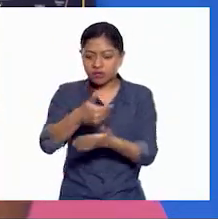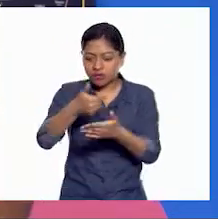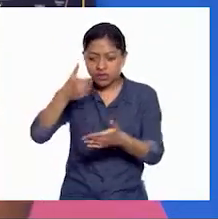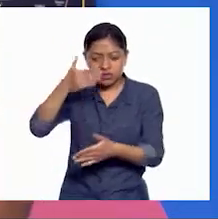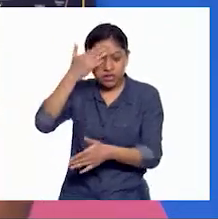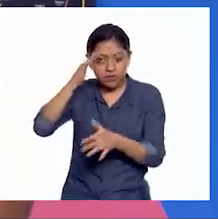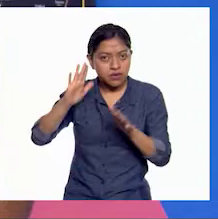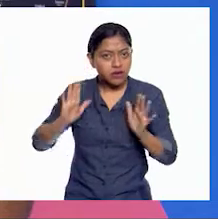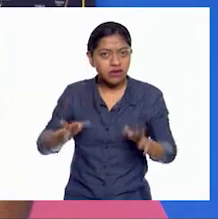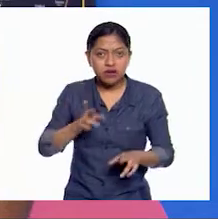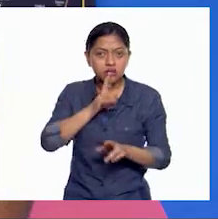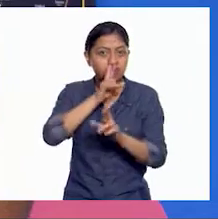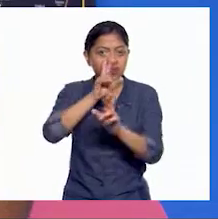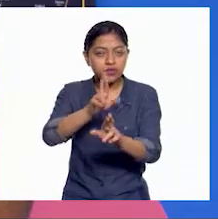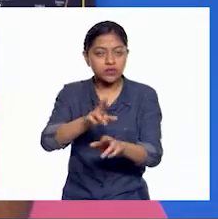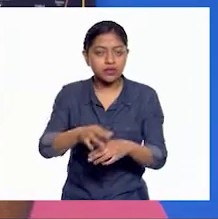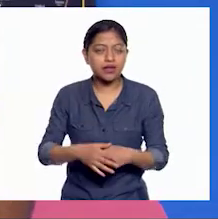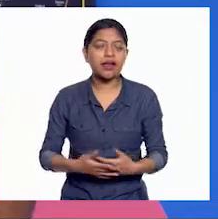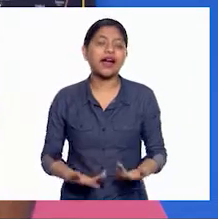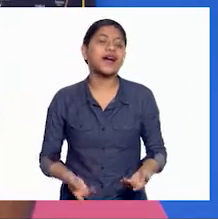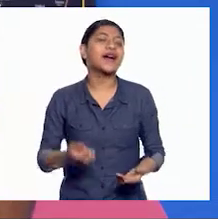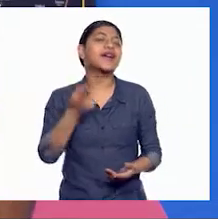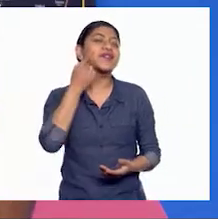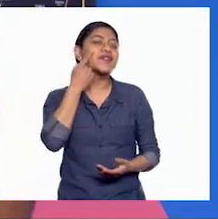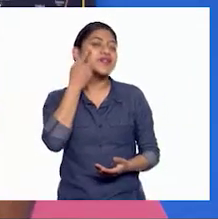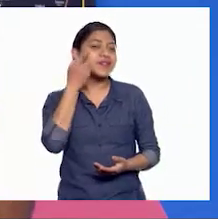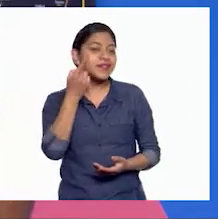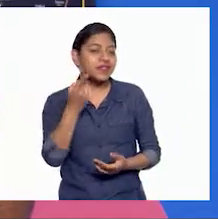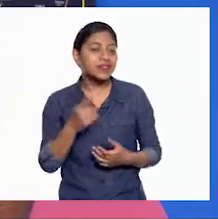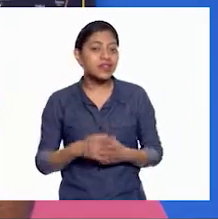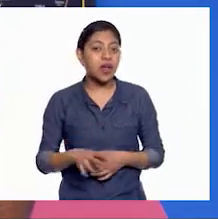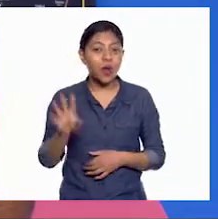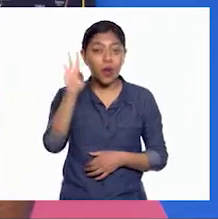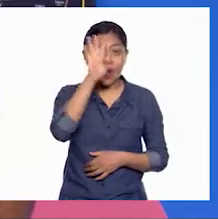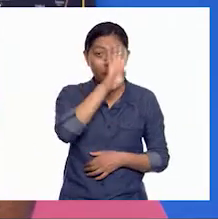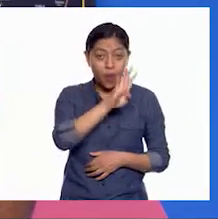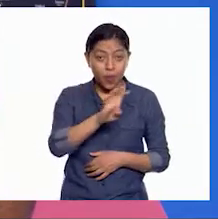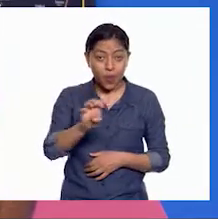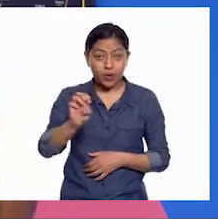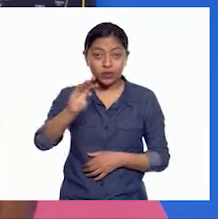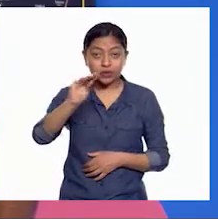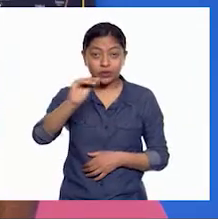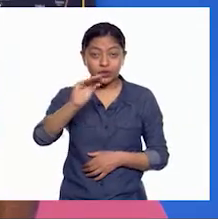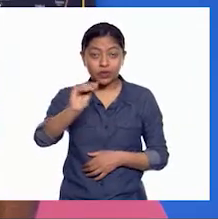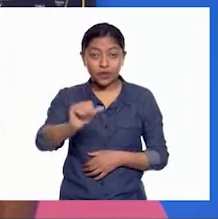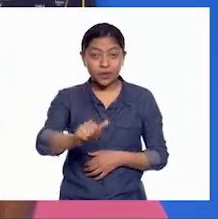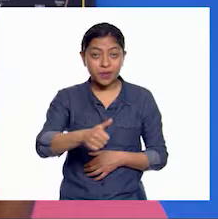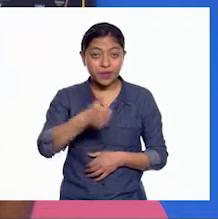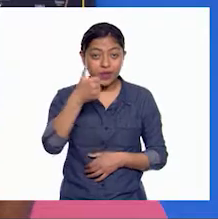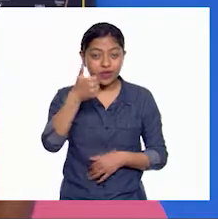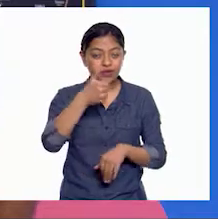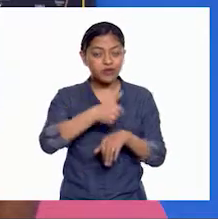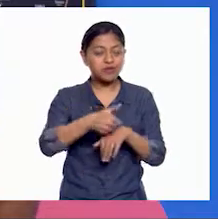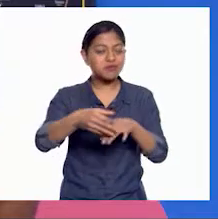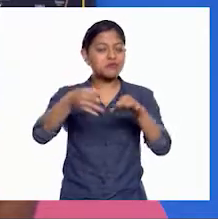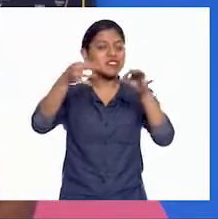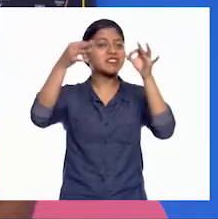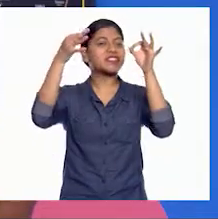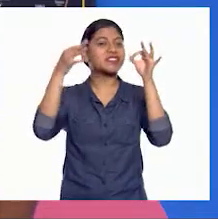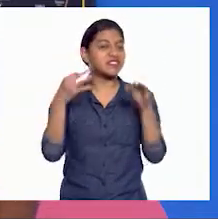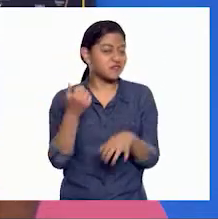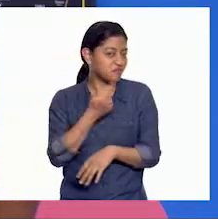Ah, lo que pasa es de que el 496 es un número perfecto.